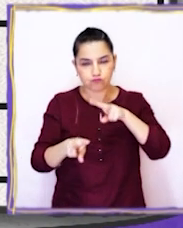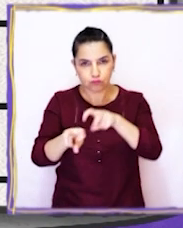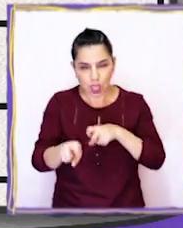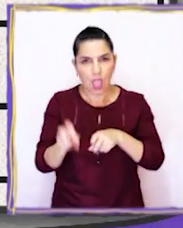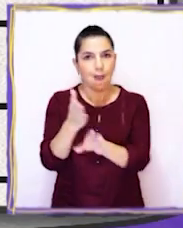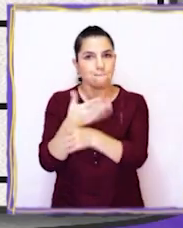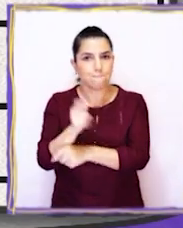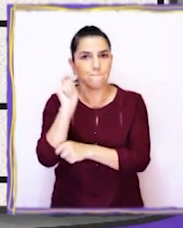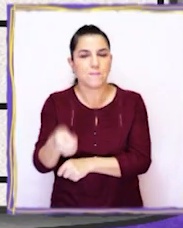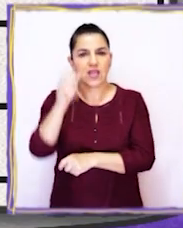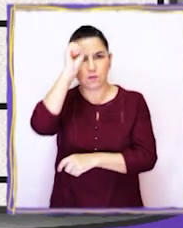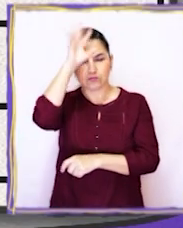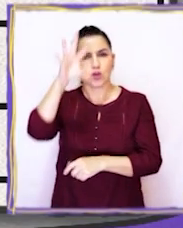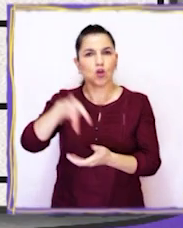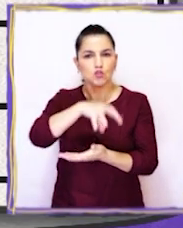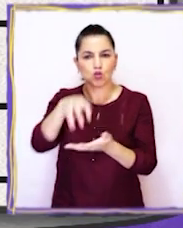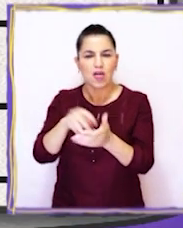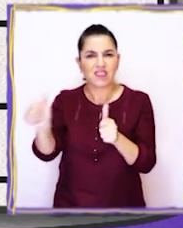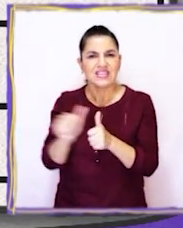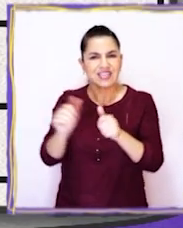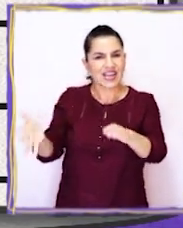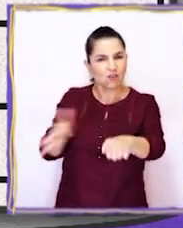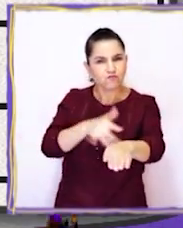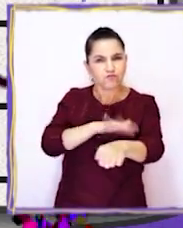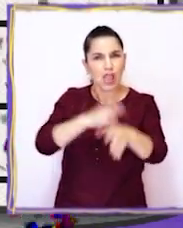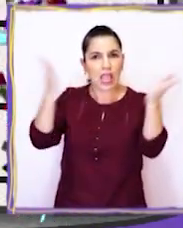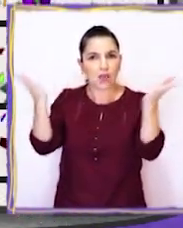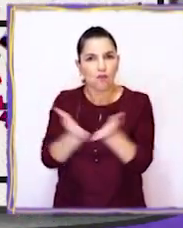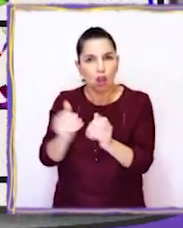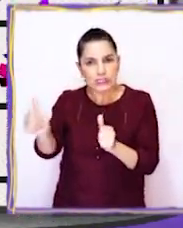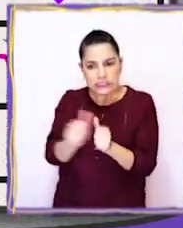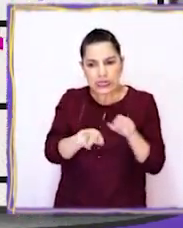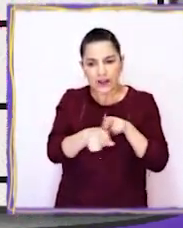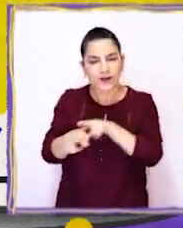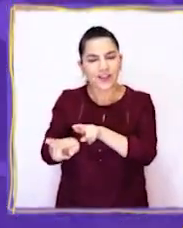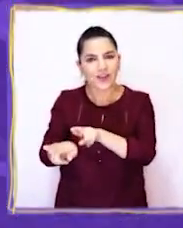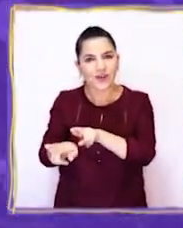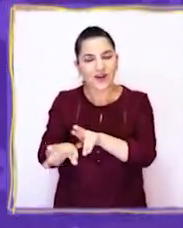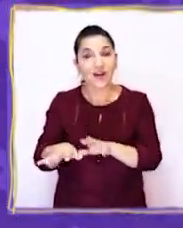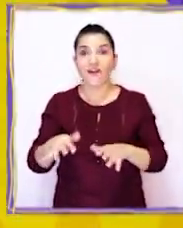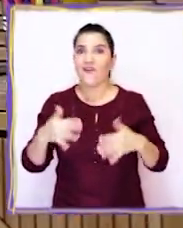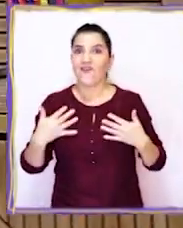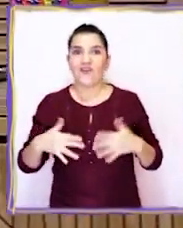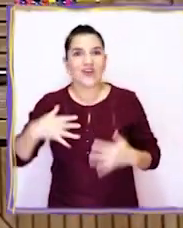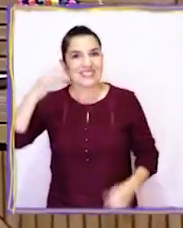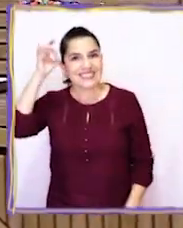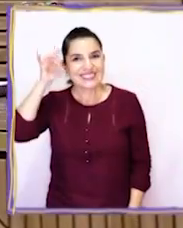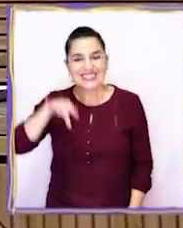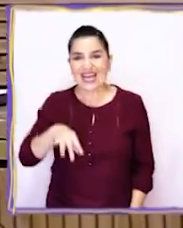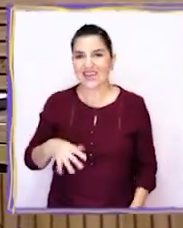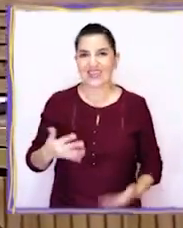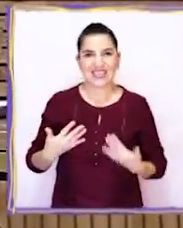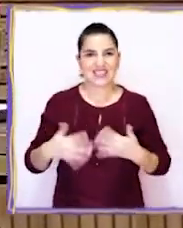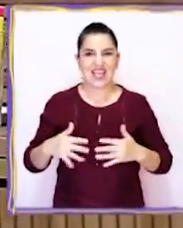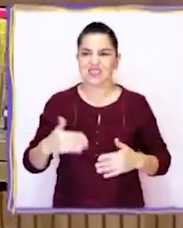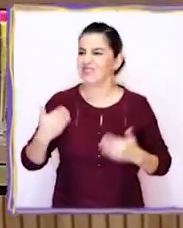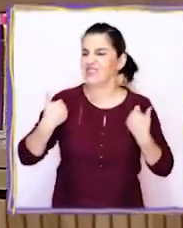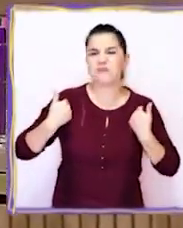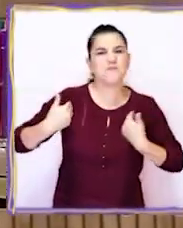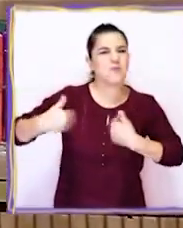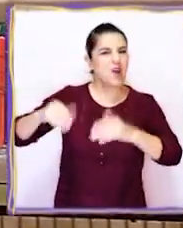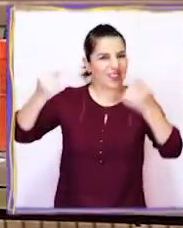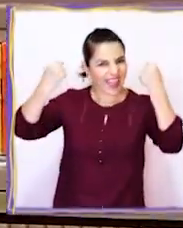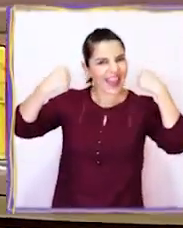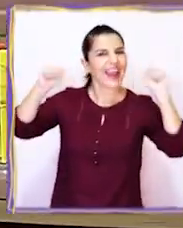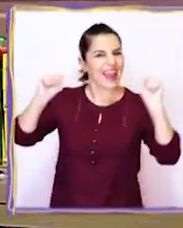minería. Ciudades: ubicadas en la costa y en los valles cerca de los ríos. ¿Saben? Ya no me